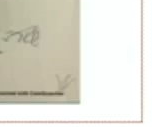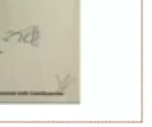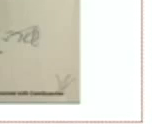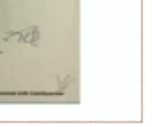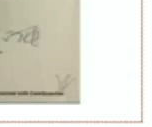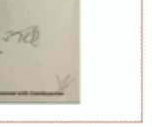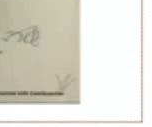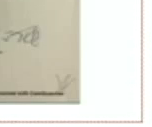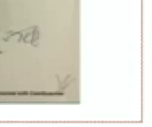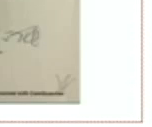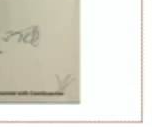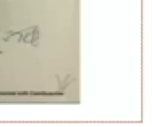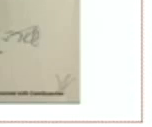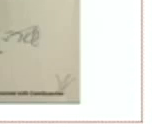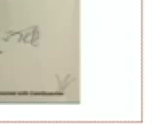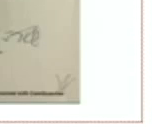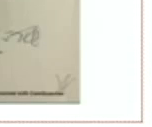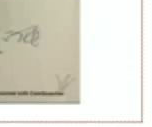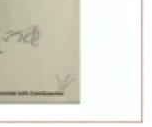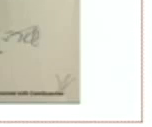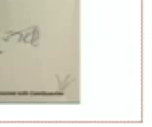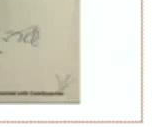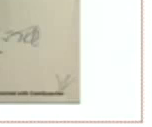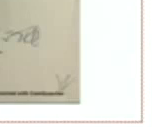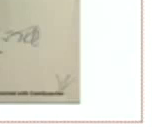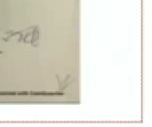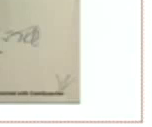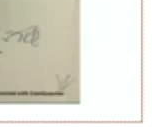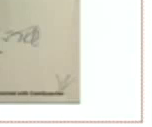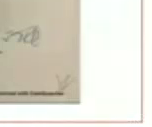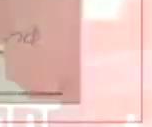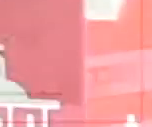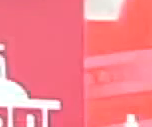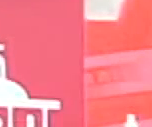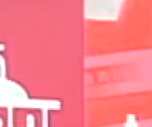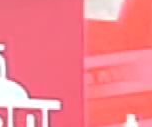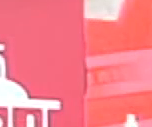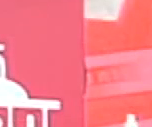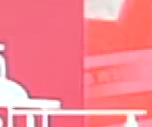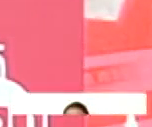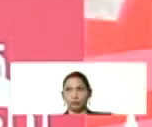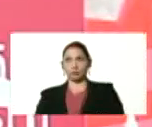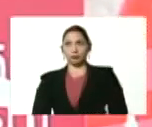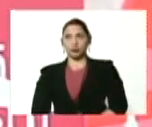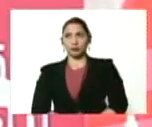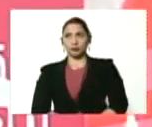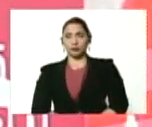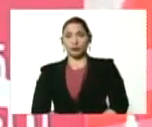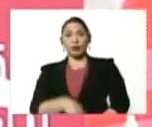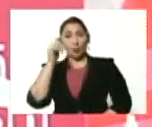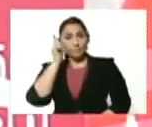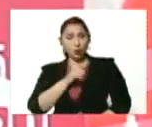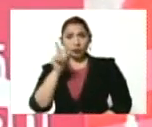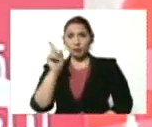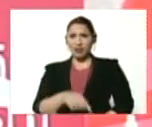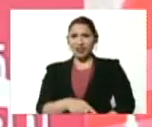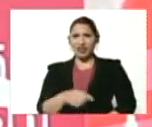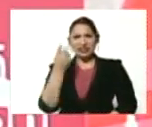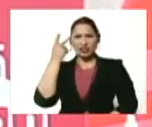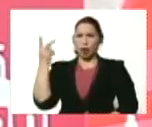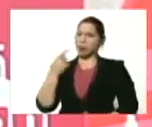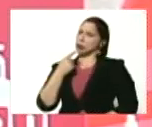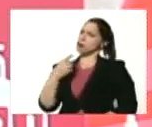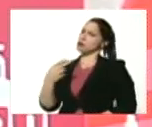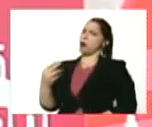millones de dólares para financiar la acción agresiva del 3 de mayo. Leopoldo López, como buen psicópata, dice: